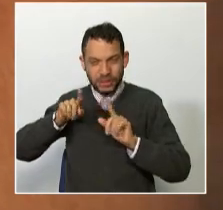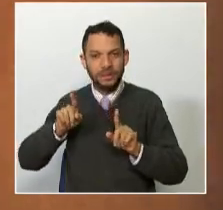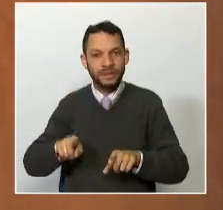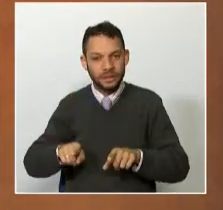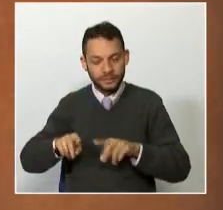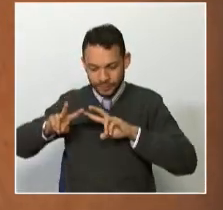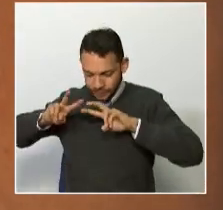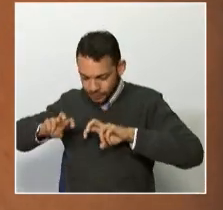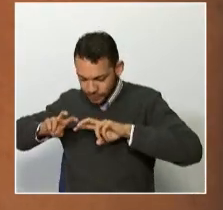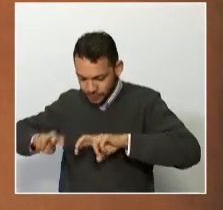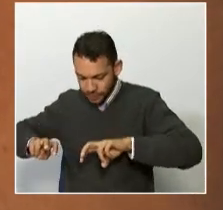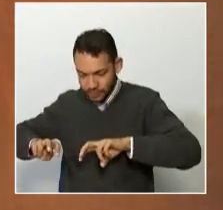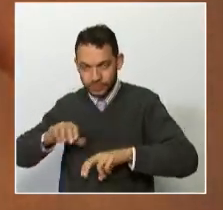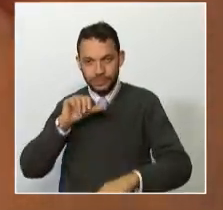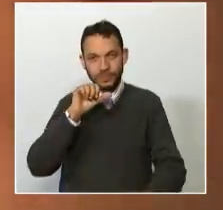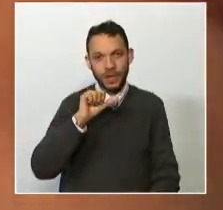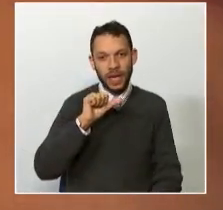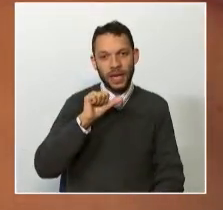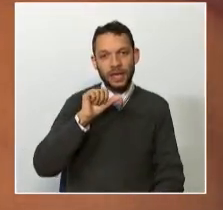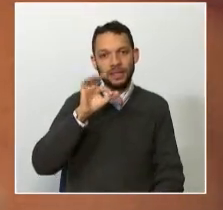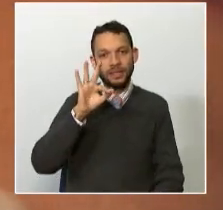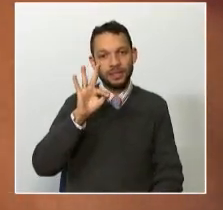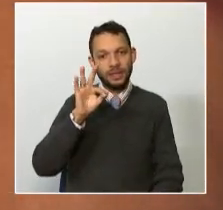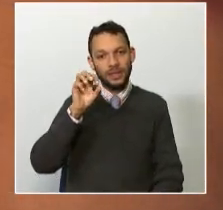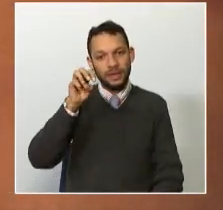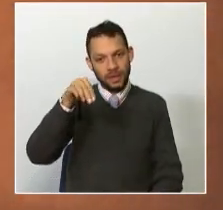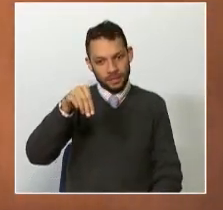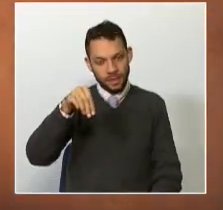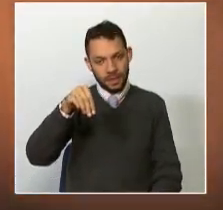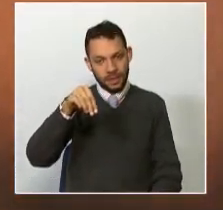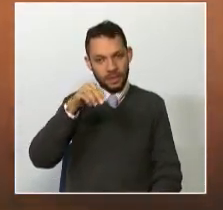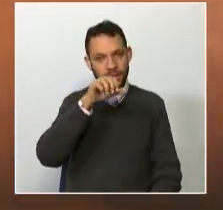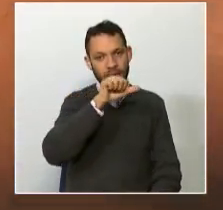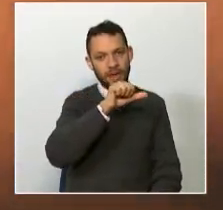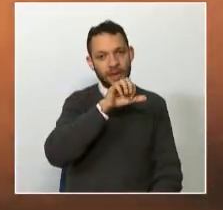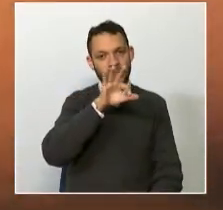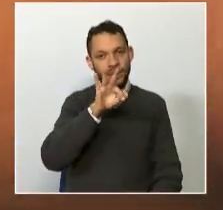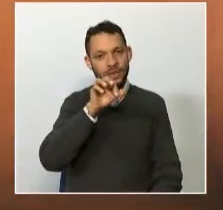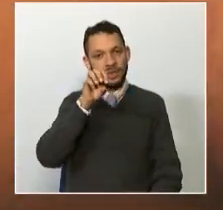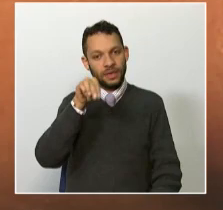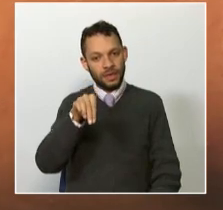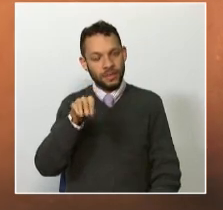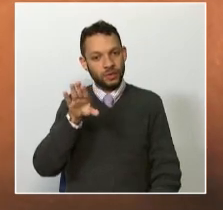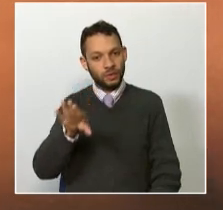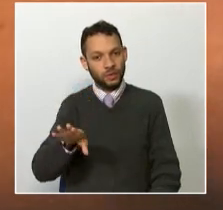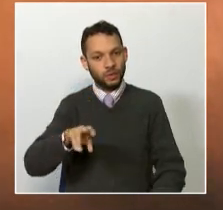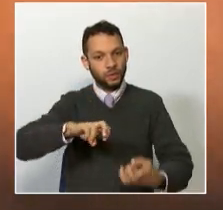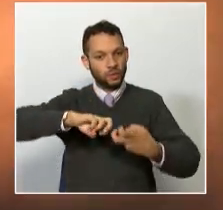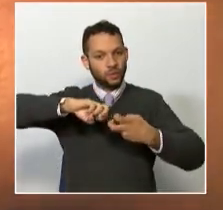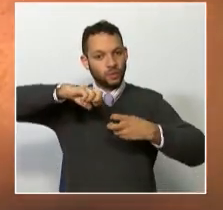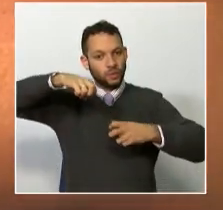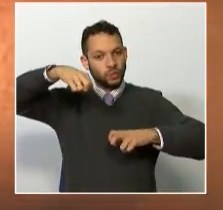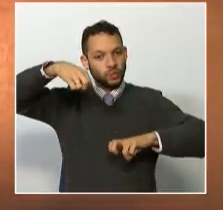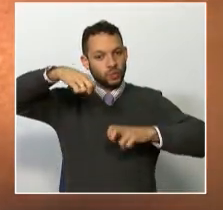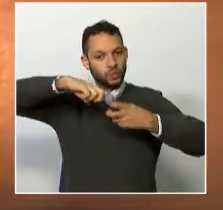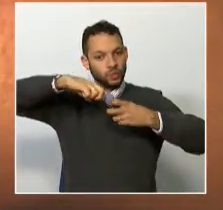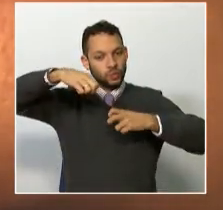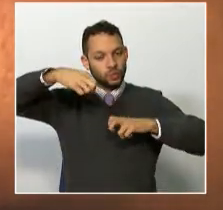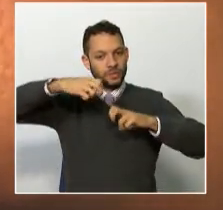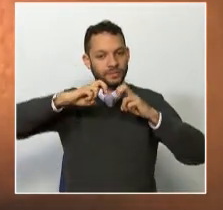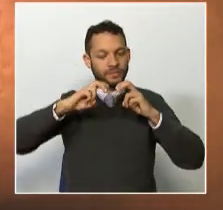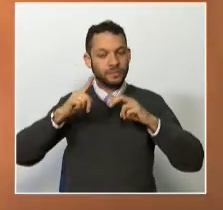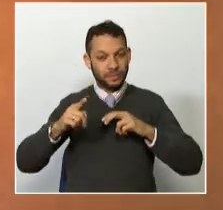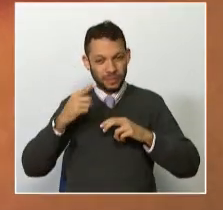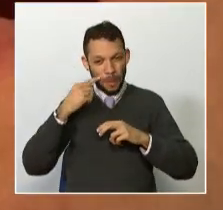decía ahora, la ATM. La ATM es esta articulación que se forma en la mandíbula con el cráneo.